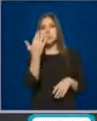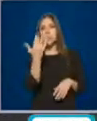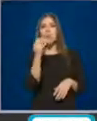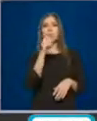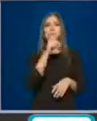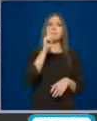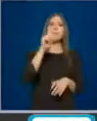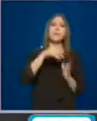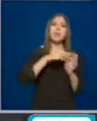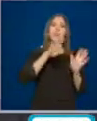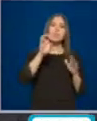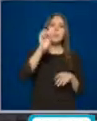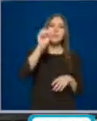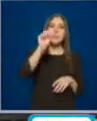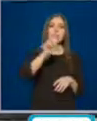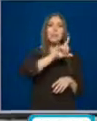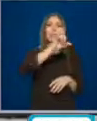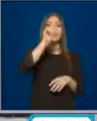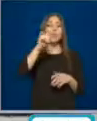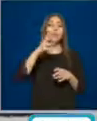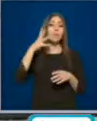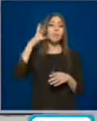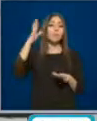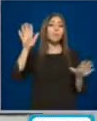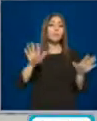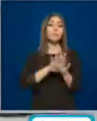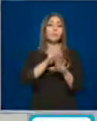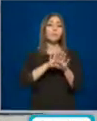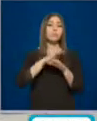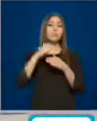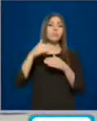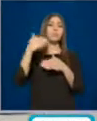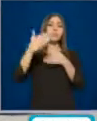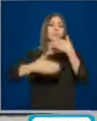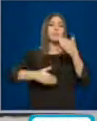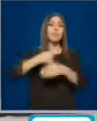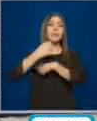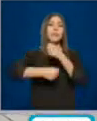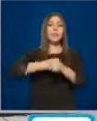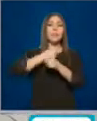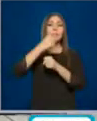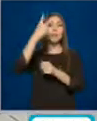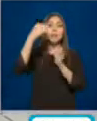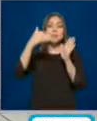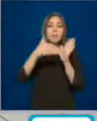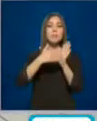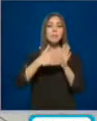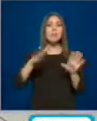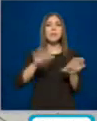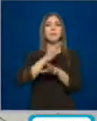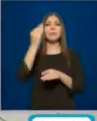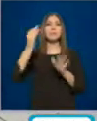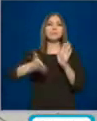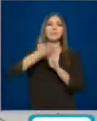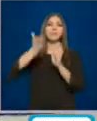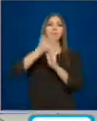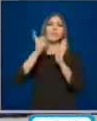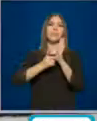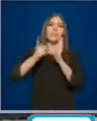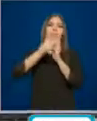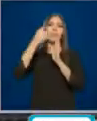2000, pues todas las unidades habitacionales que están hacia los límites de Puebla. ¿O a poco no? Vamos a recorrer un poquito,